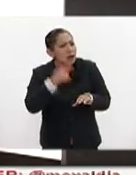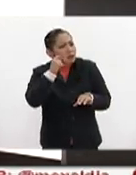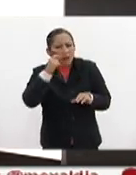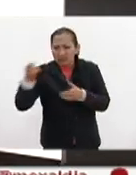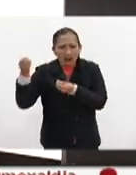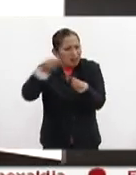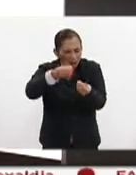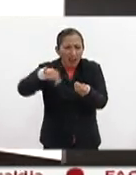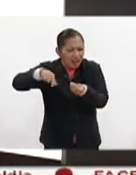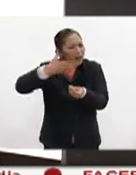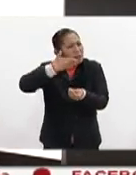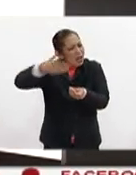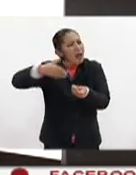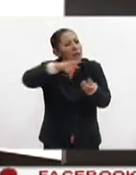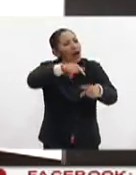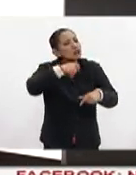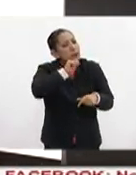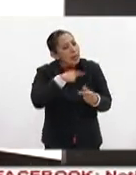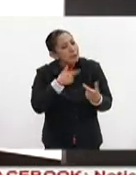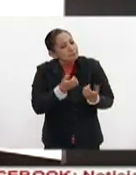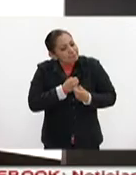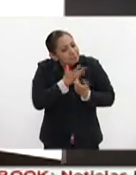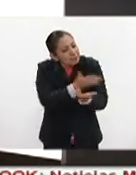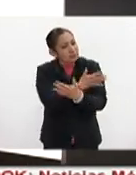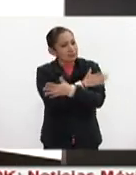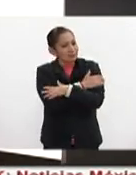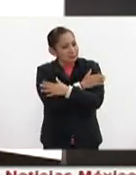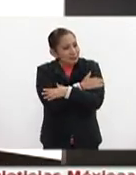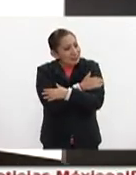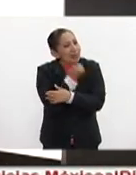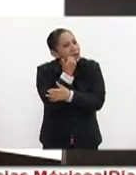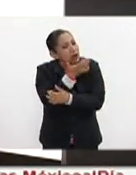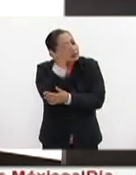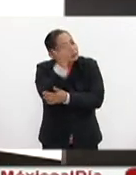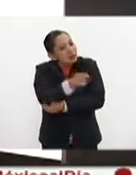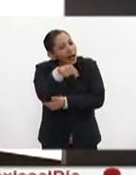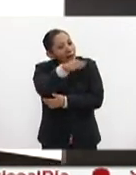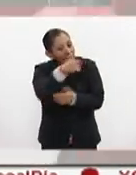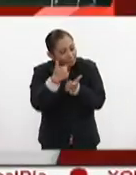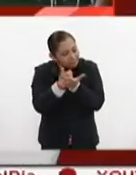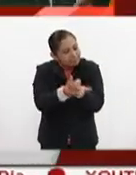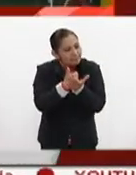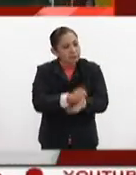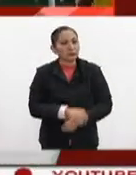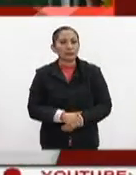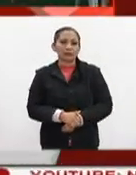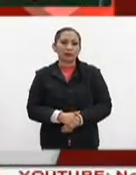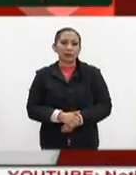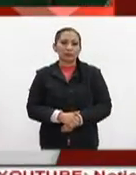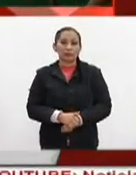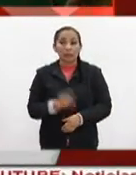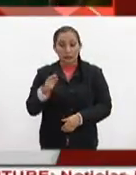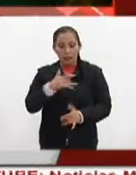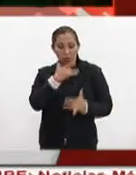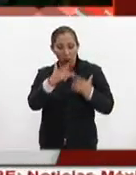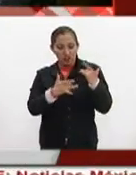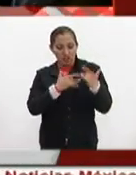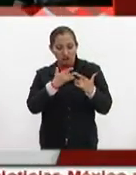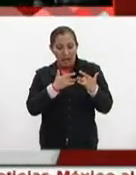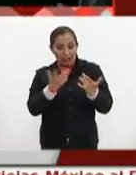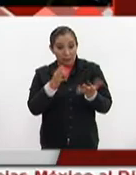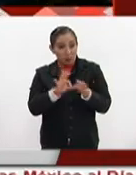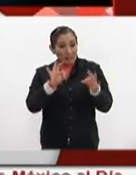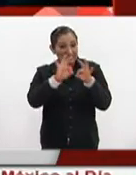más allá de cualquier apoyo material que podamos o no darles, queremos darles un abrazo y queremos que sepan que estamos aquí para ustedes. Claro, la parte emocional, emotiva,